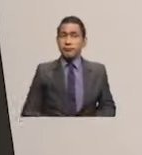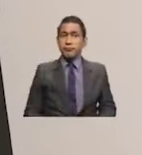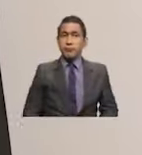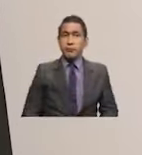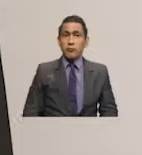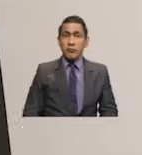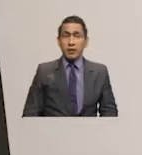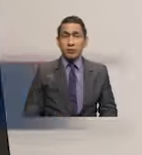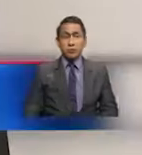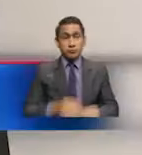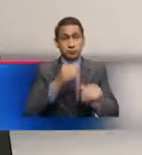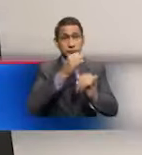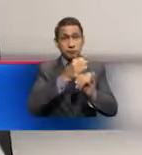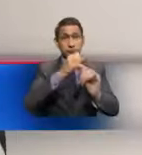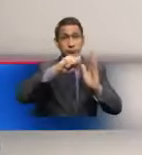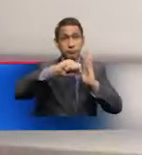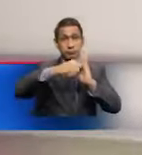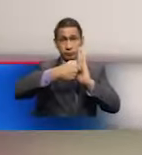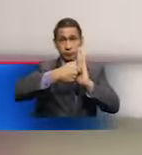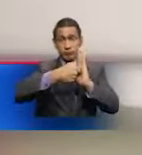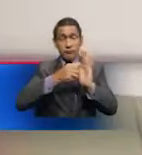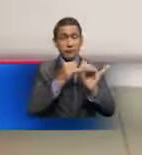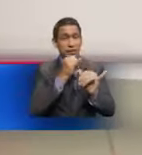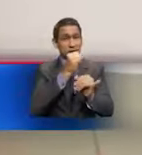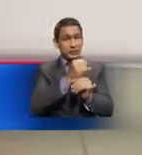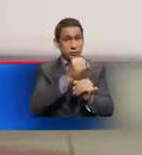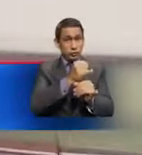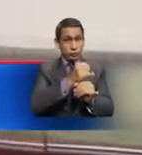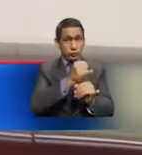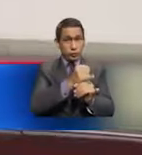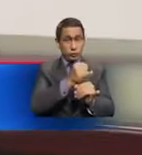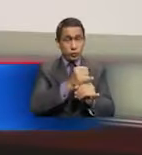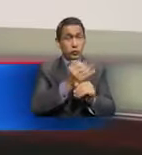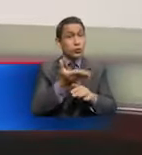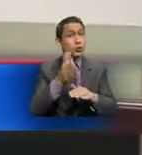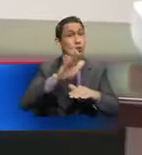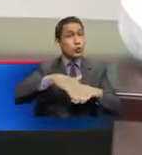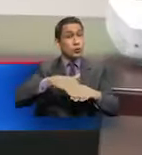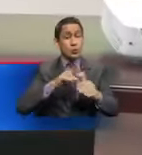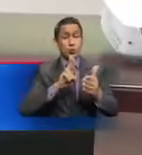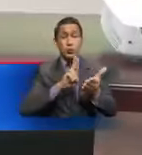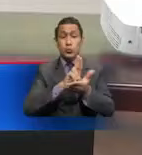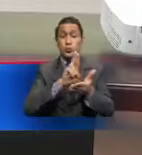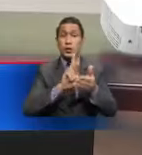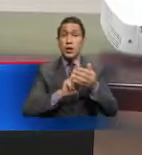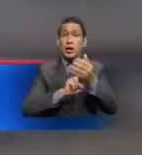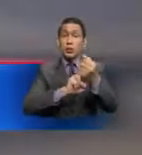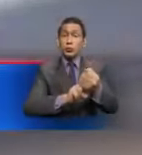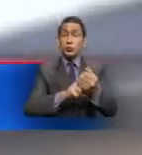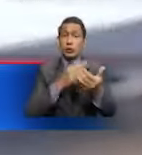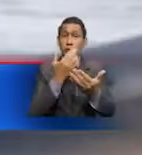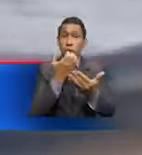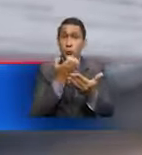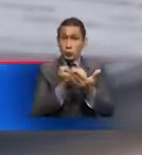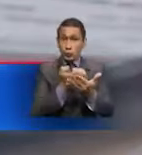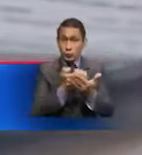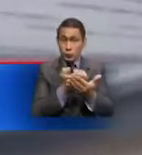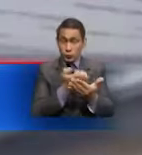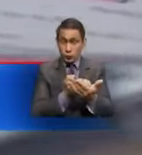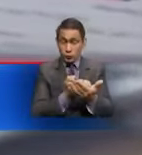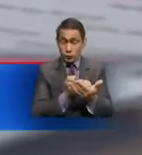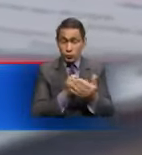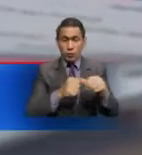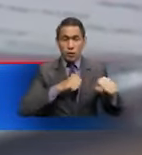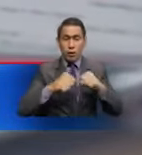La Contraloría General del Estado, dando cumplimiento a la Ley Orgánica para el Ahorro y Monetización de Recursos Económicos para el Financiamiento de la Lucha contra la